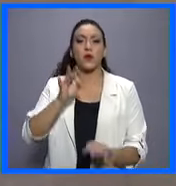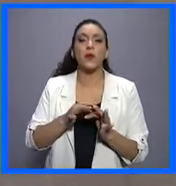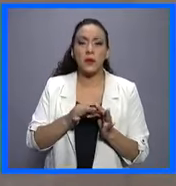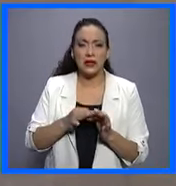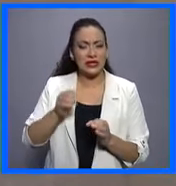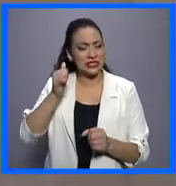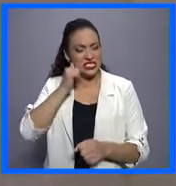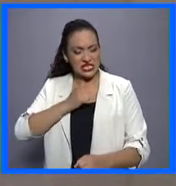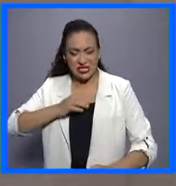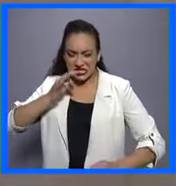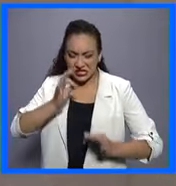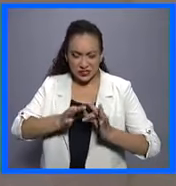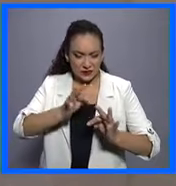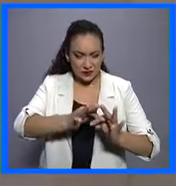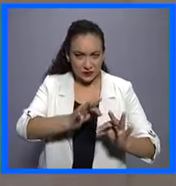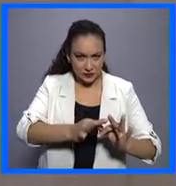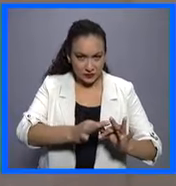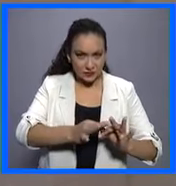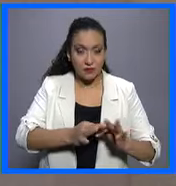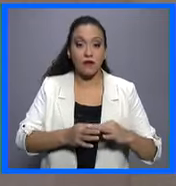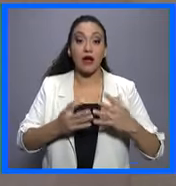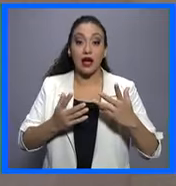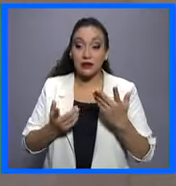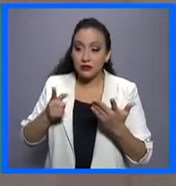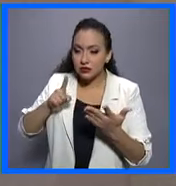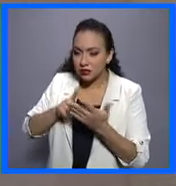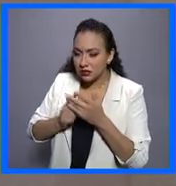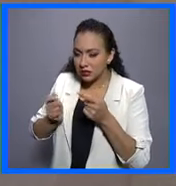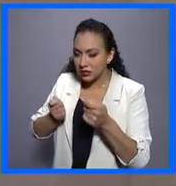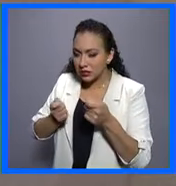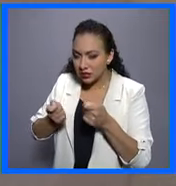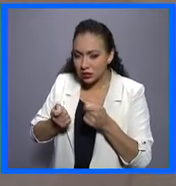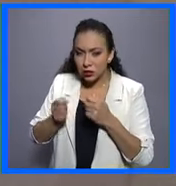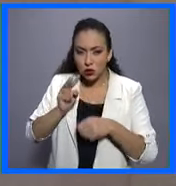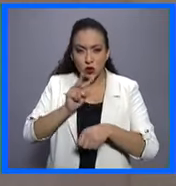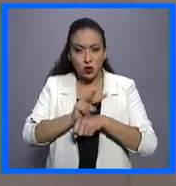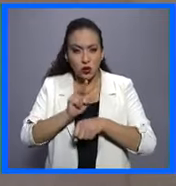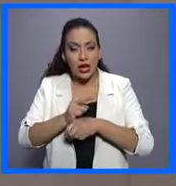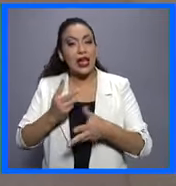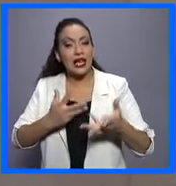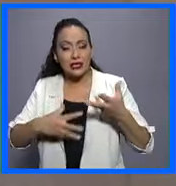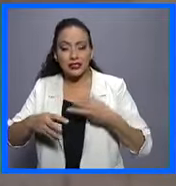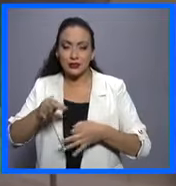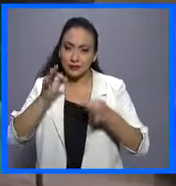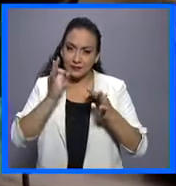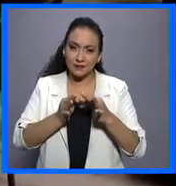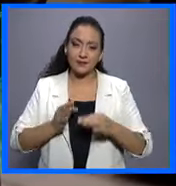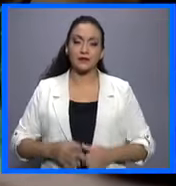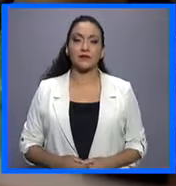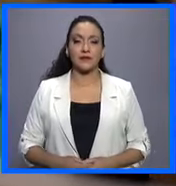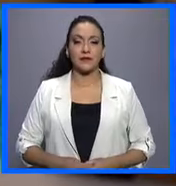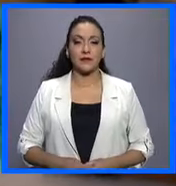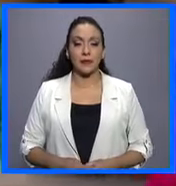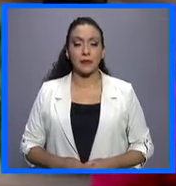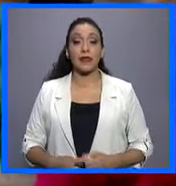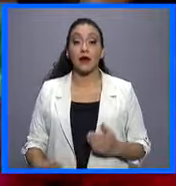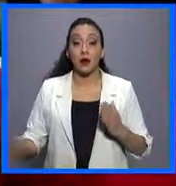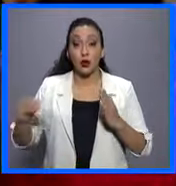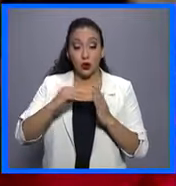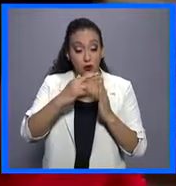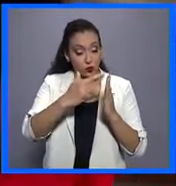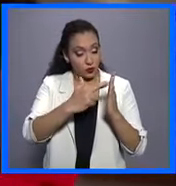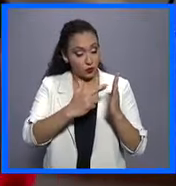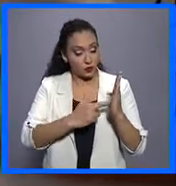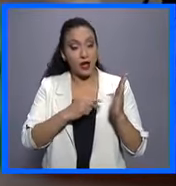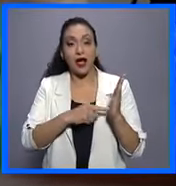constante, concreto, medible y sostenible. La adopción de un protocolo